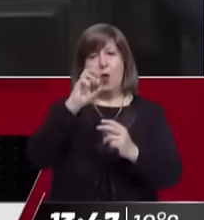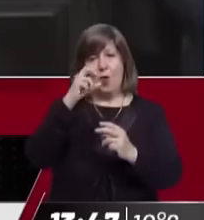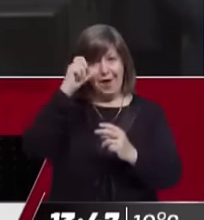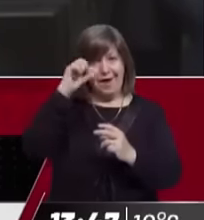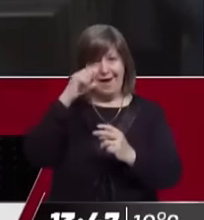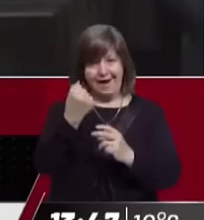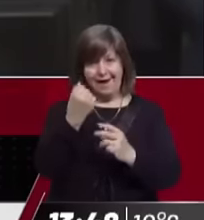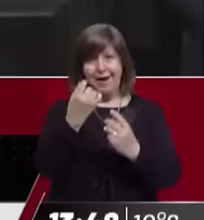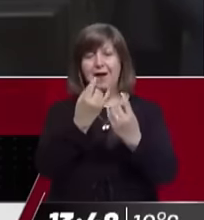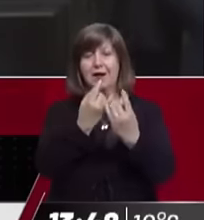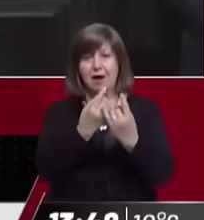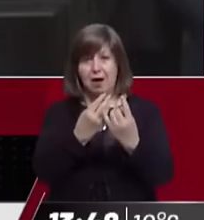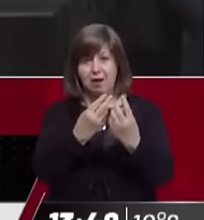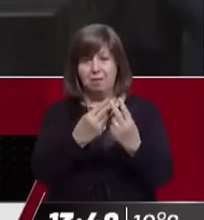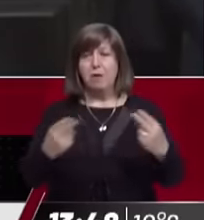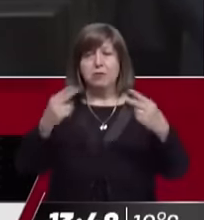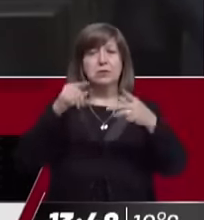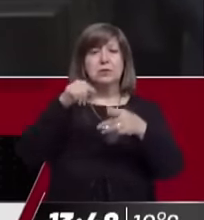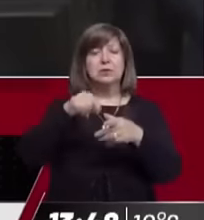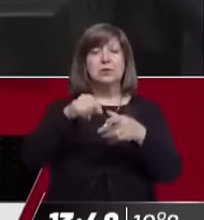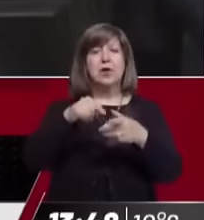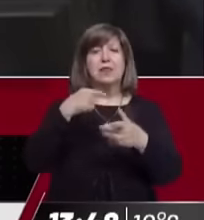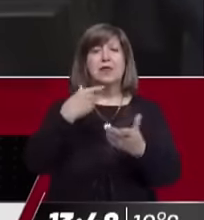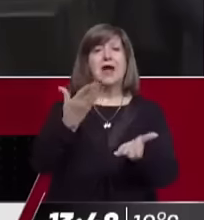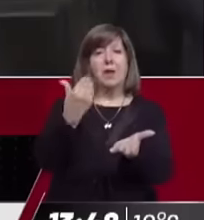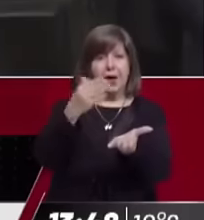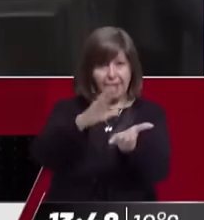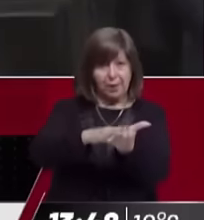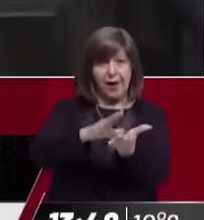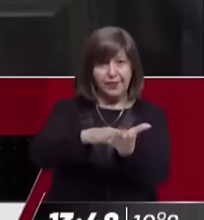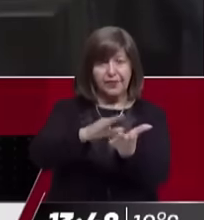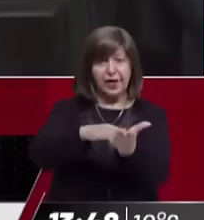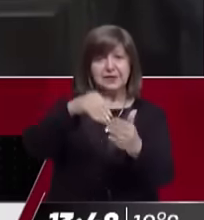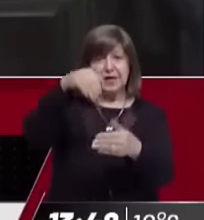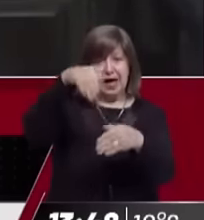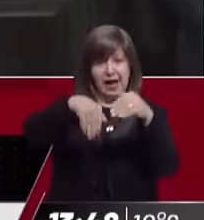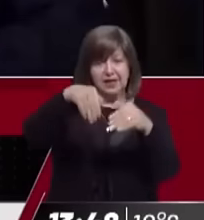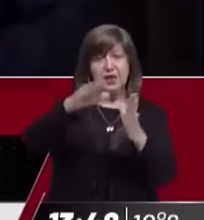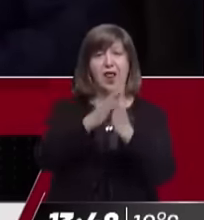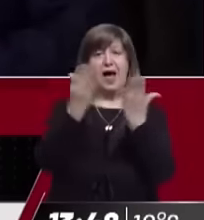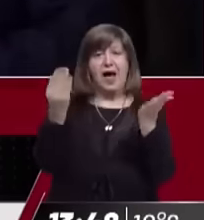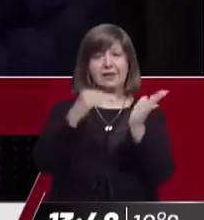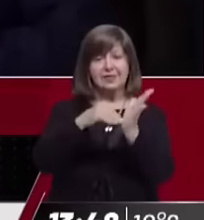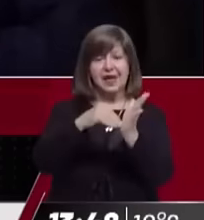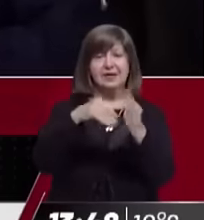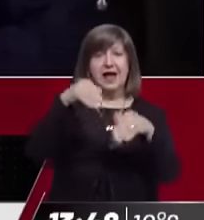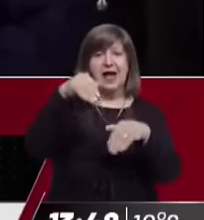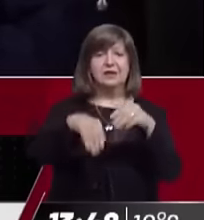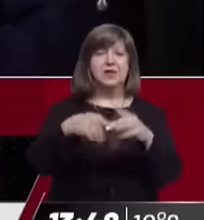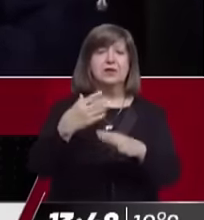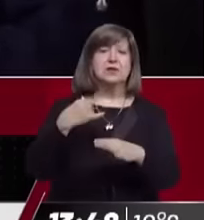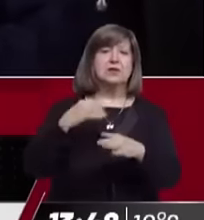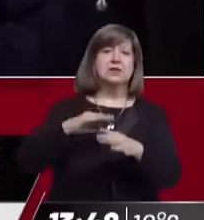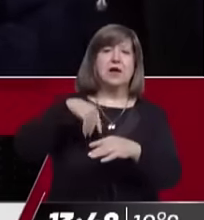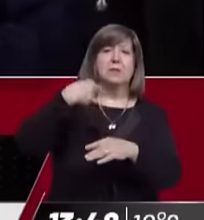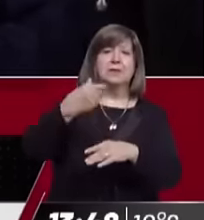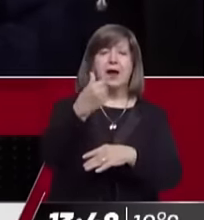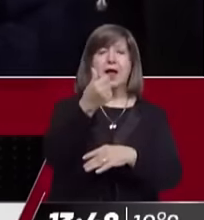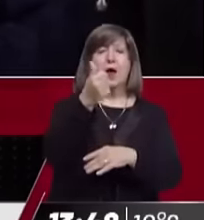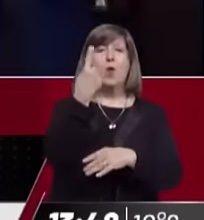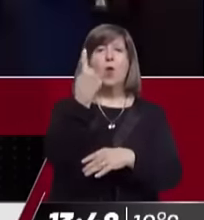donde pide la entrega de las actas de las elecciones, que, bueno, ya ha pasado un mes, no las